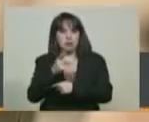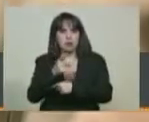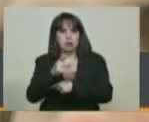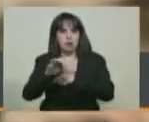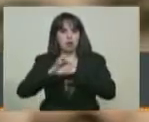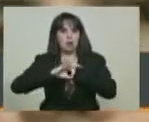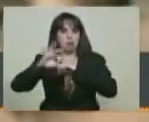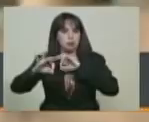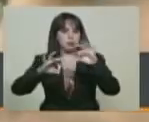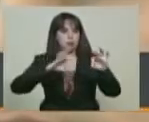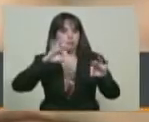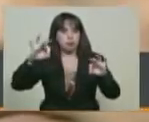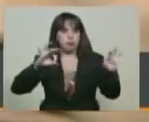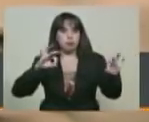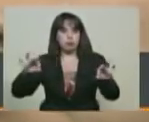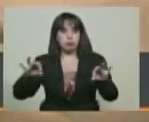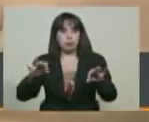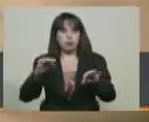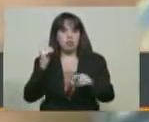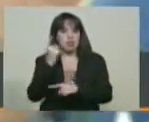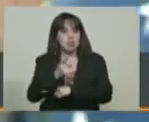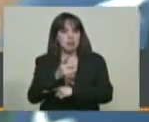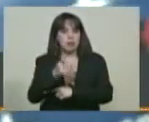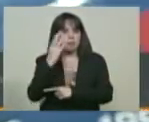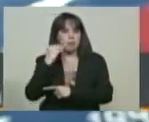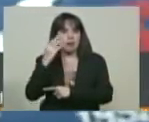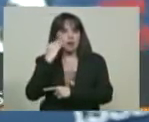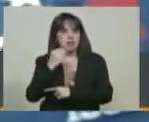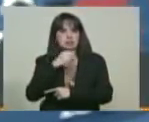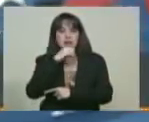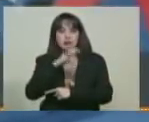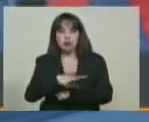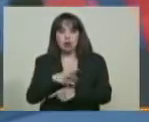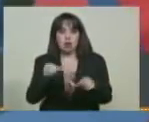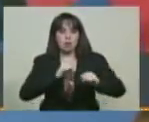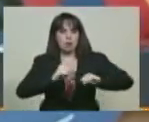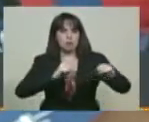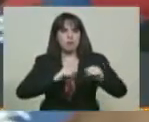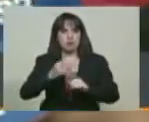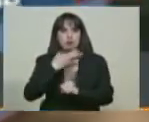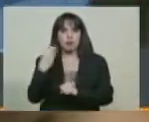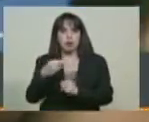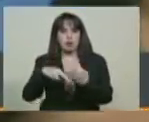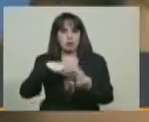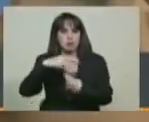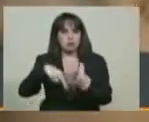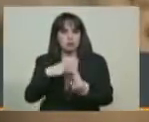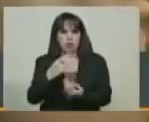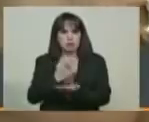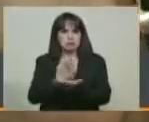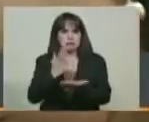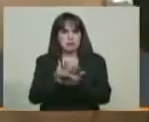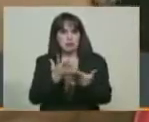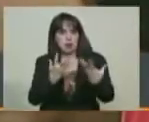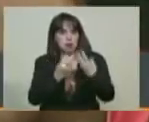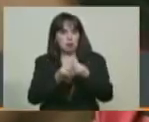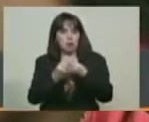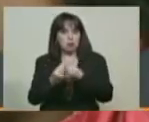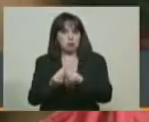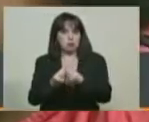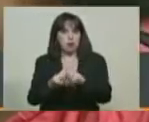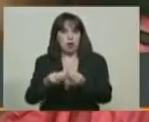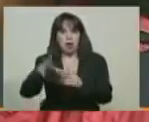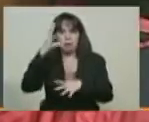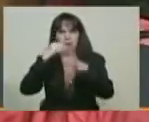Necesitamos tomar la experiencia histórica de los movimientos juveniles revolucionarios, de los movimientos juveniles estudiantiles, obreros